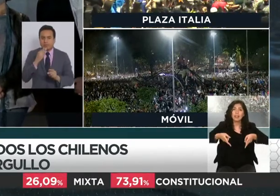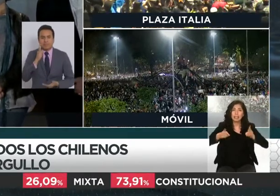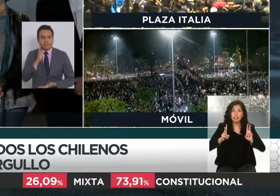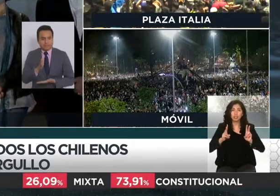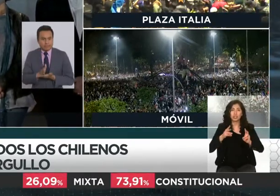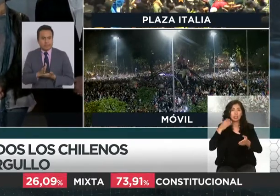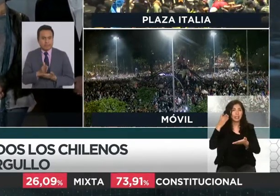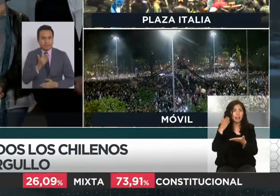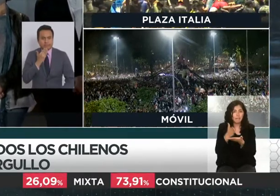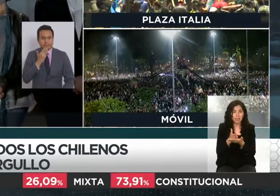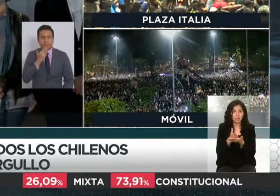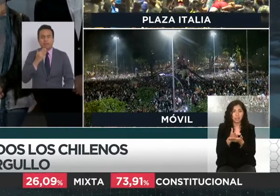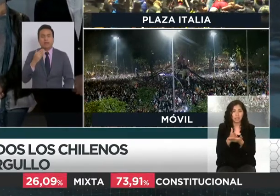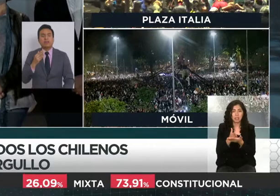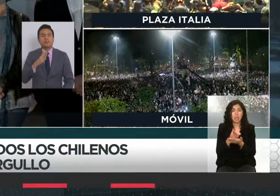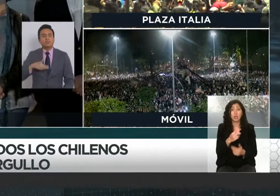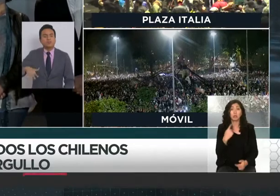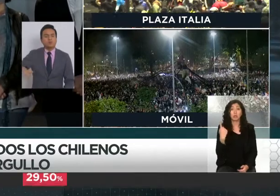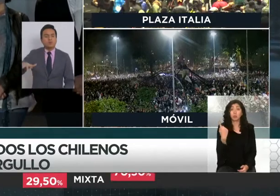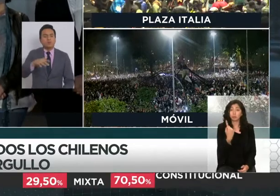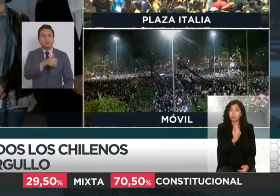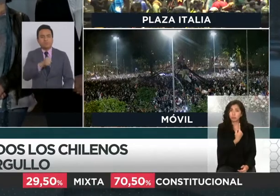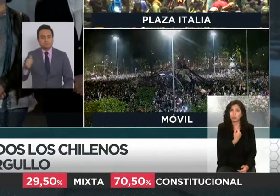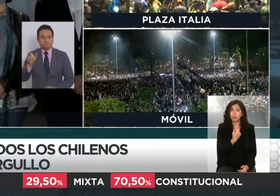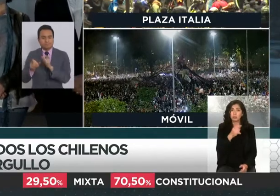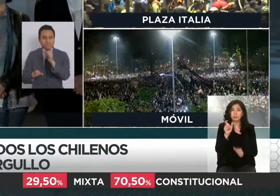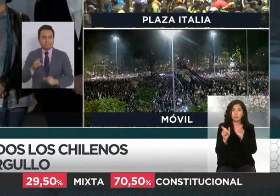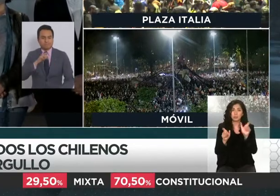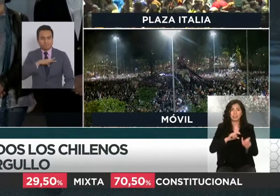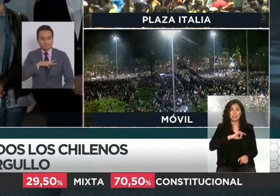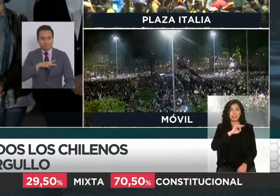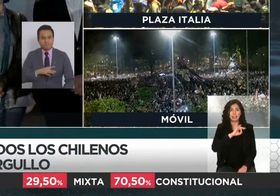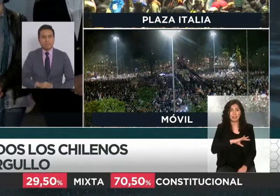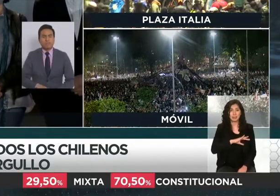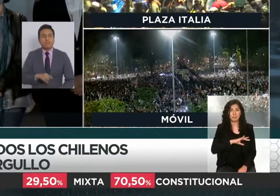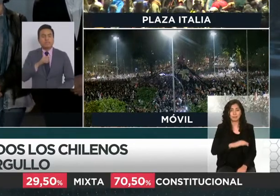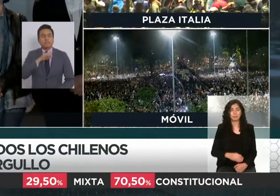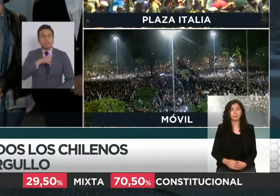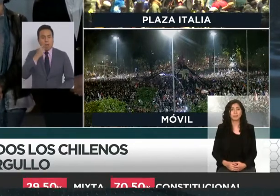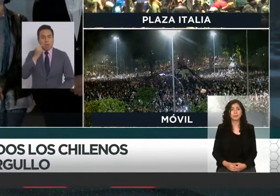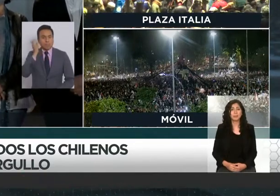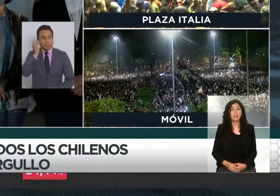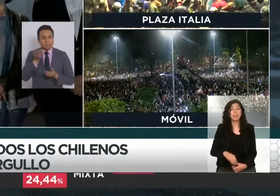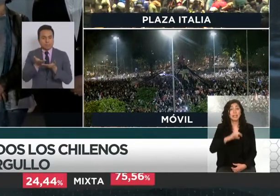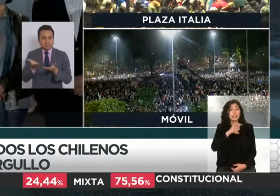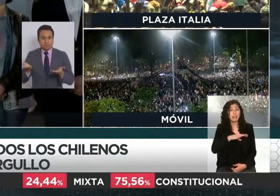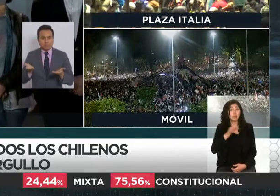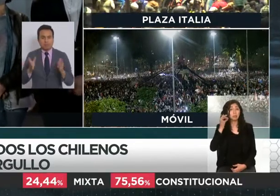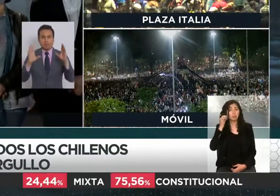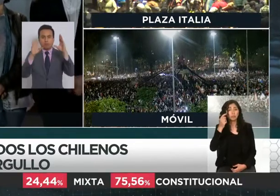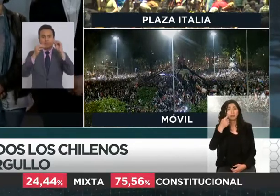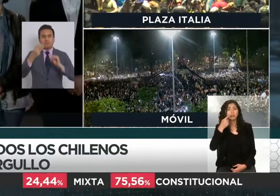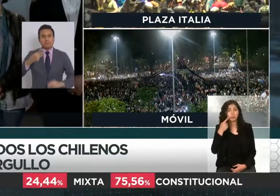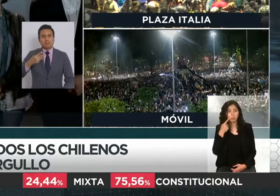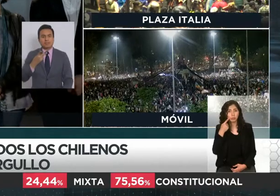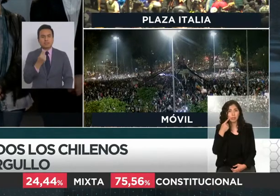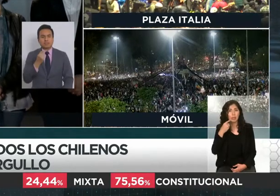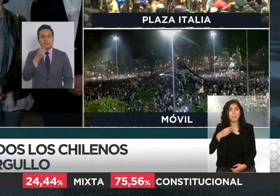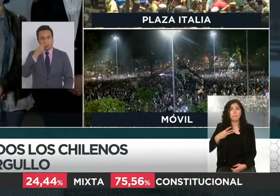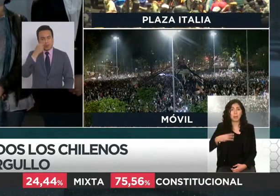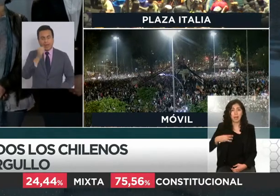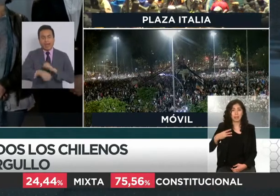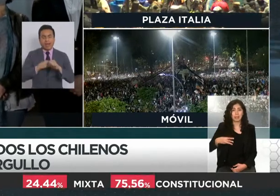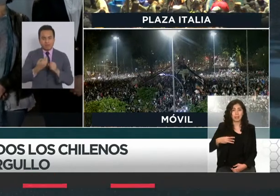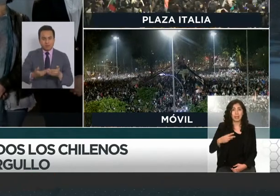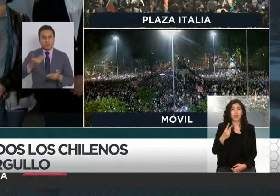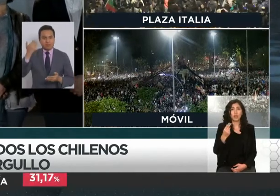deberes, entre todos nuestros compatriotas. Chilenas y chilenos, la noche del martes 12 de noviembre del año